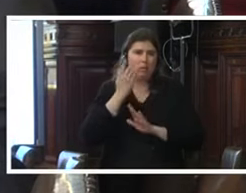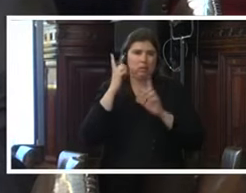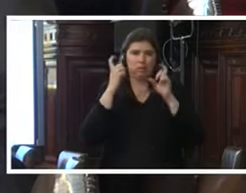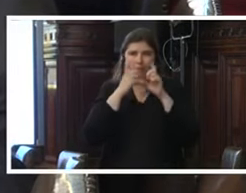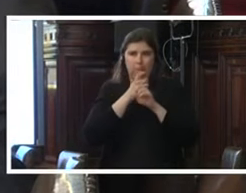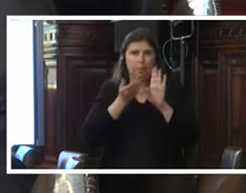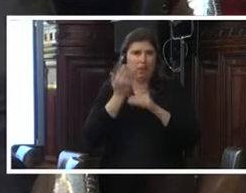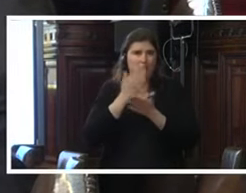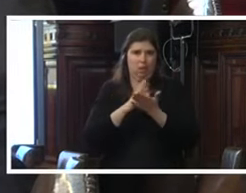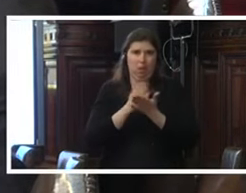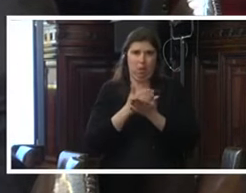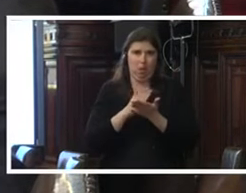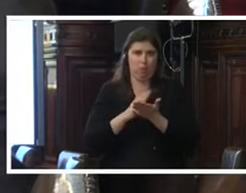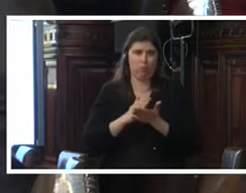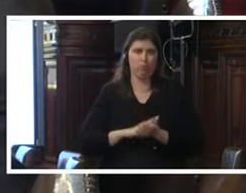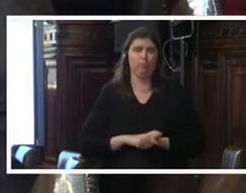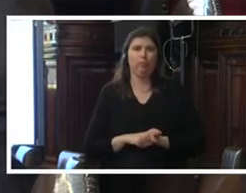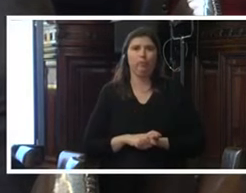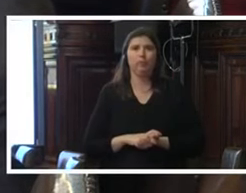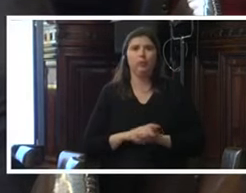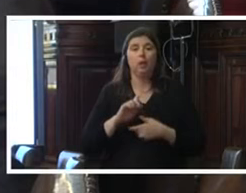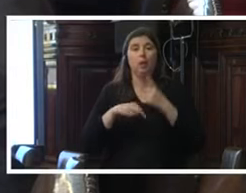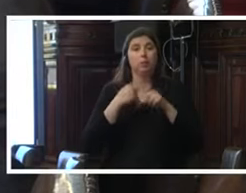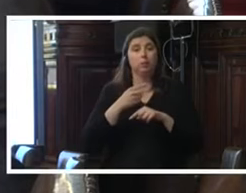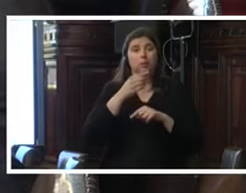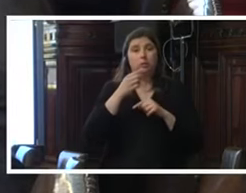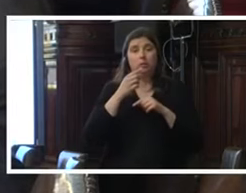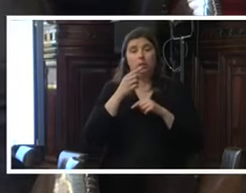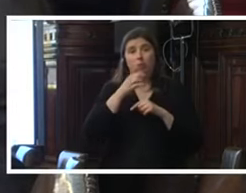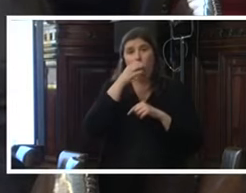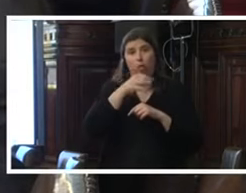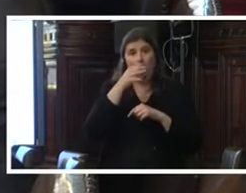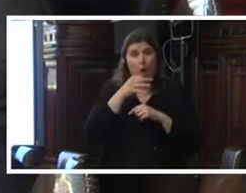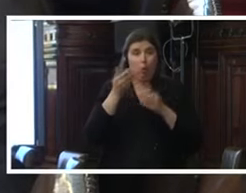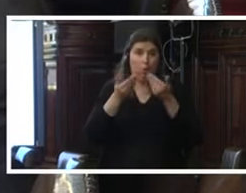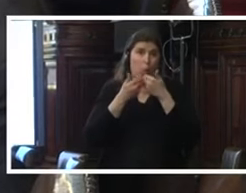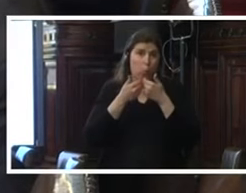bueno yo quería hacer algunos comentarios tal vez preguntas pero